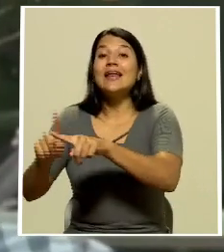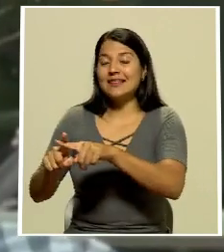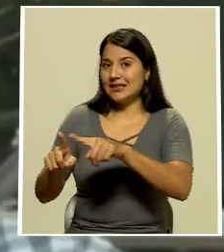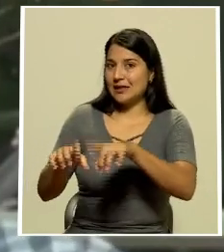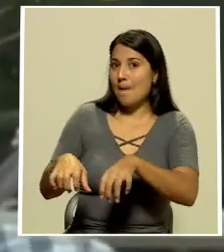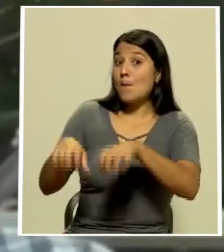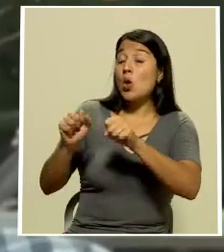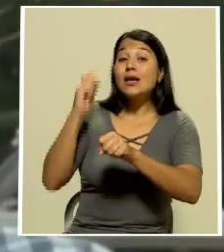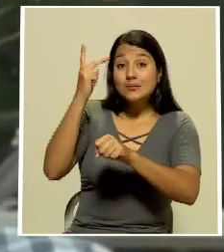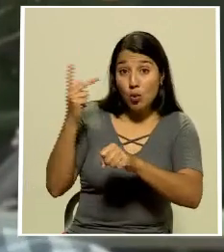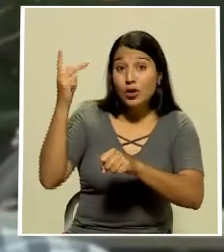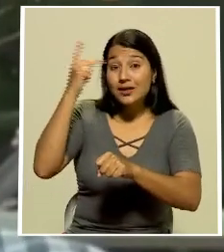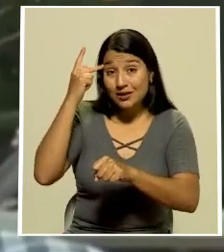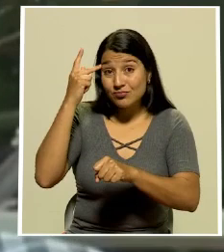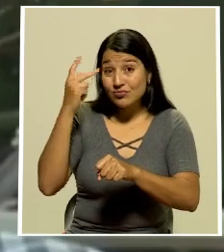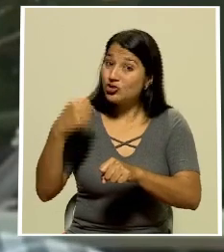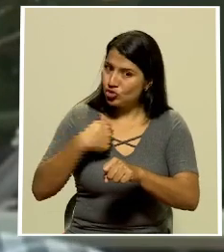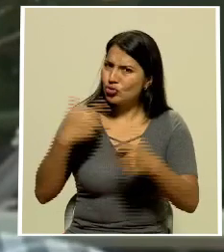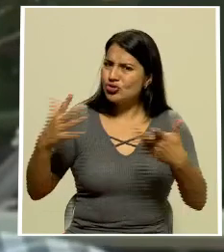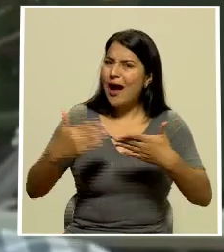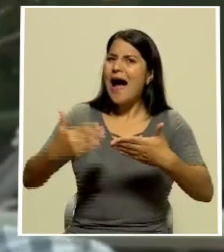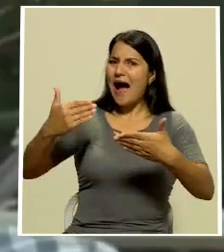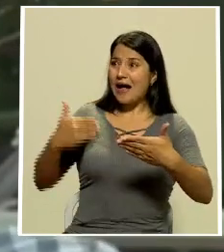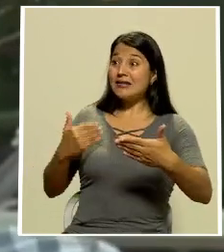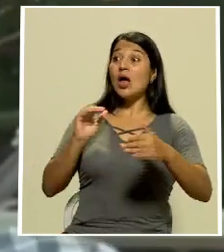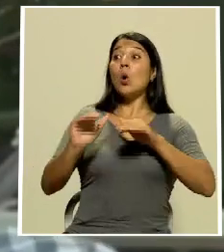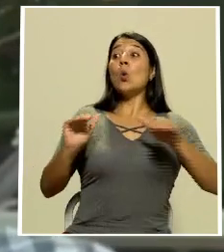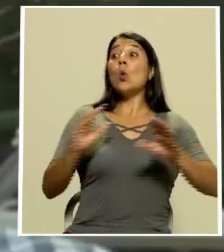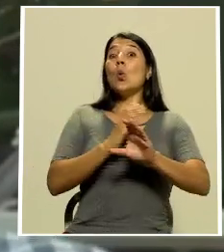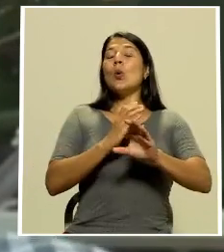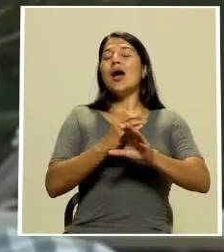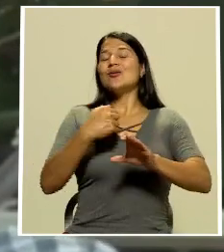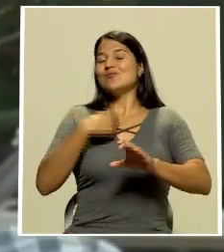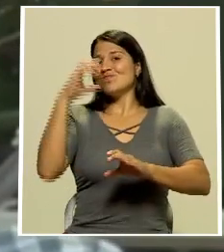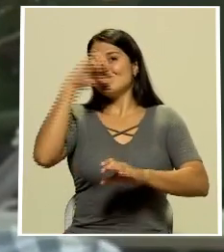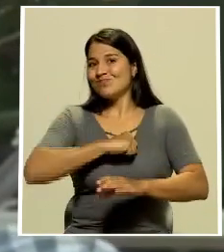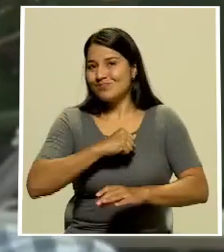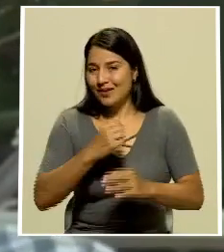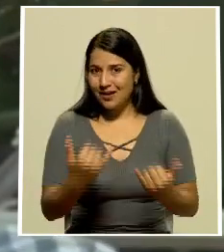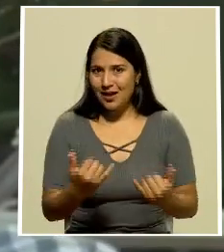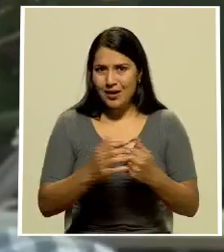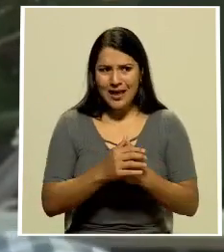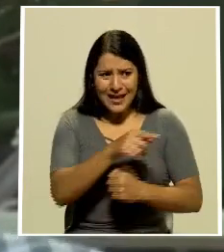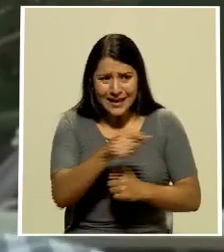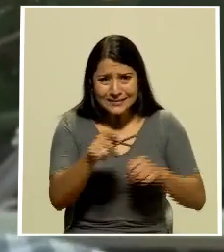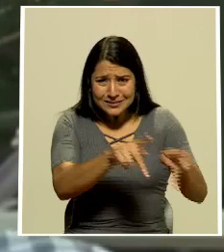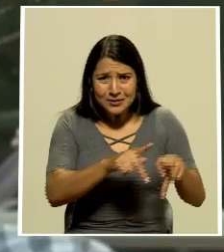el que yo mismo había alertado. Esas fuerzas tenebrosas que se han implantado en algunas